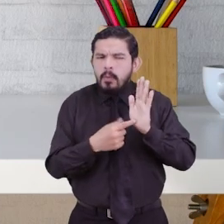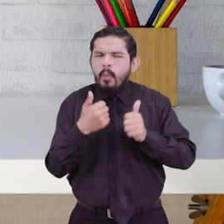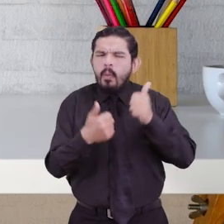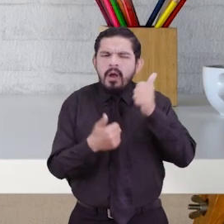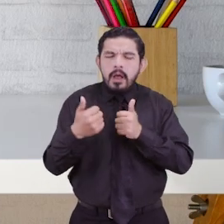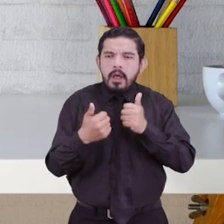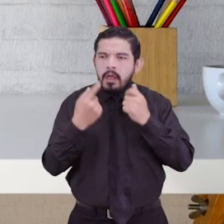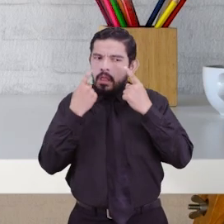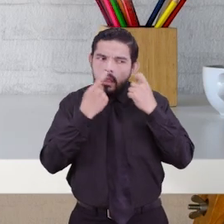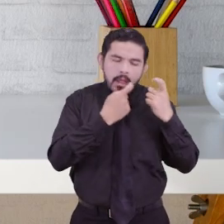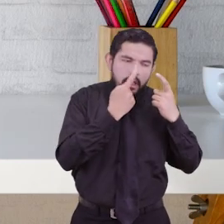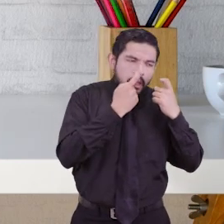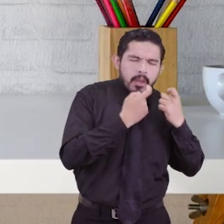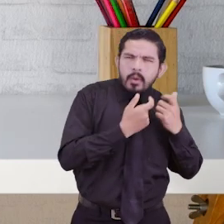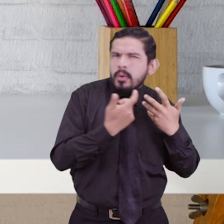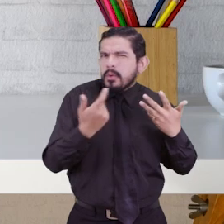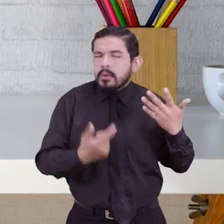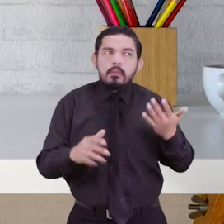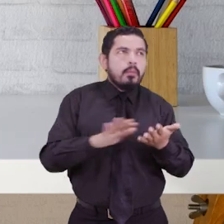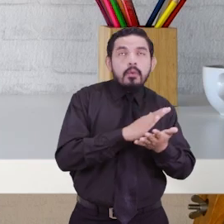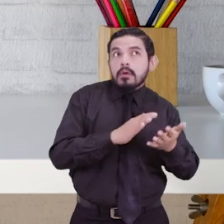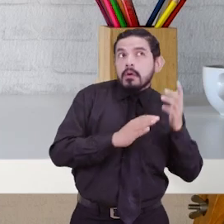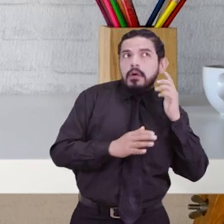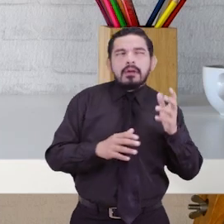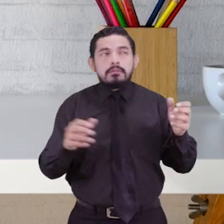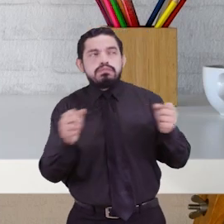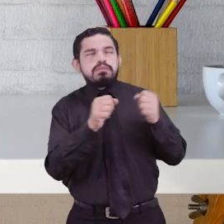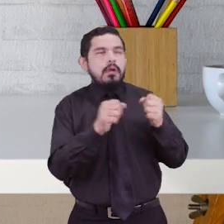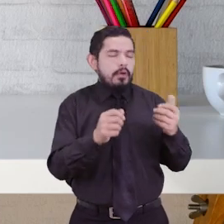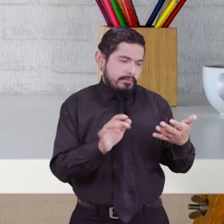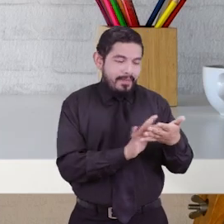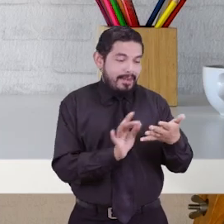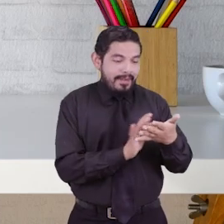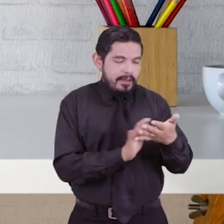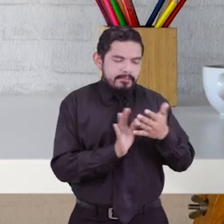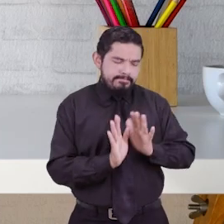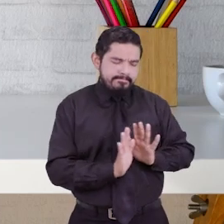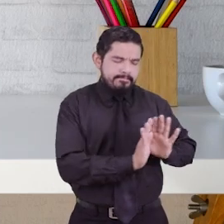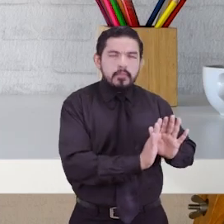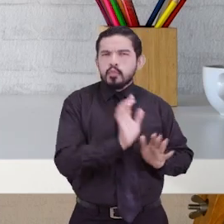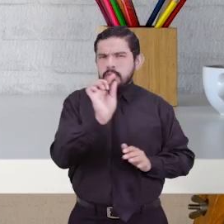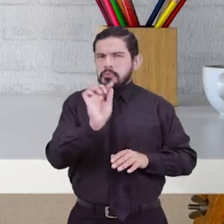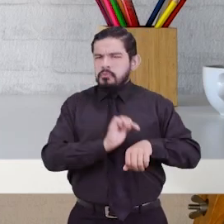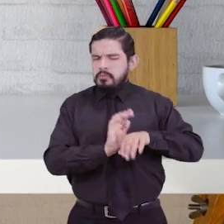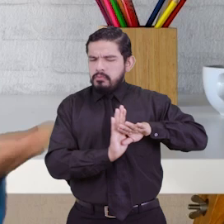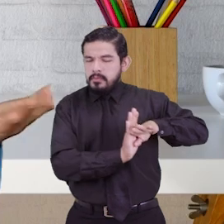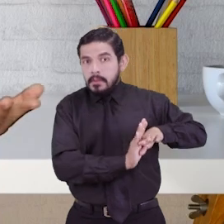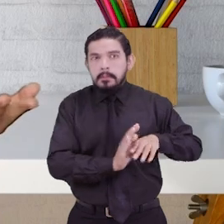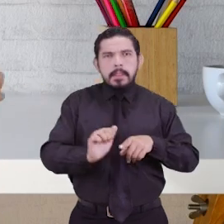factores que te desconcentran y te distraen, como la música, como los ruidos, como el celular, y alejarte de ellos por un momento.